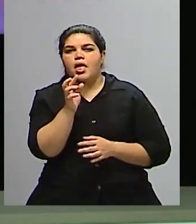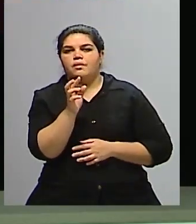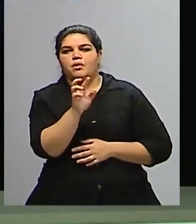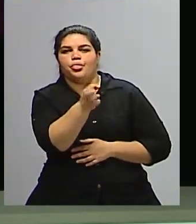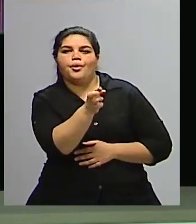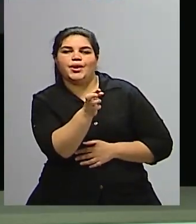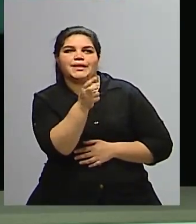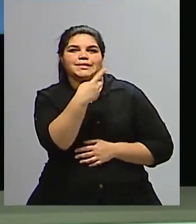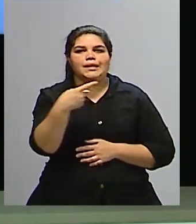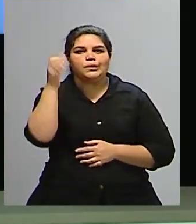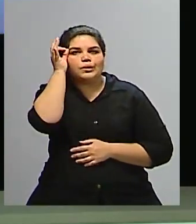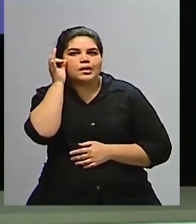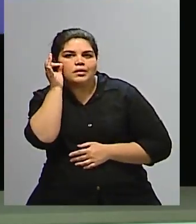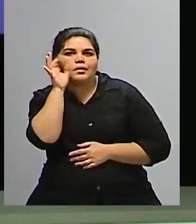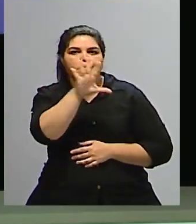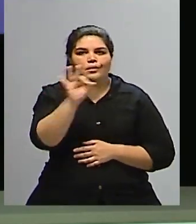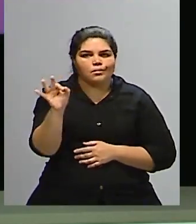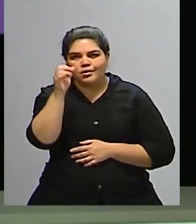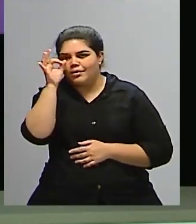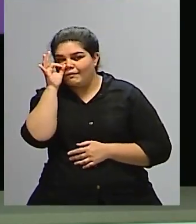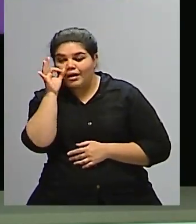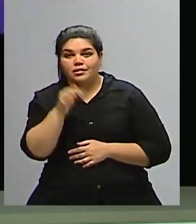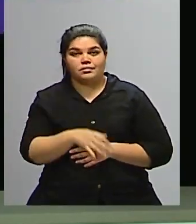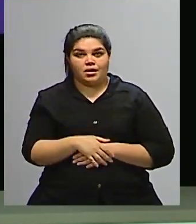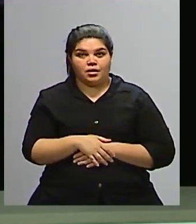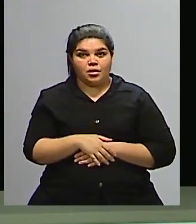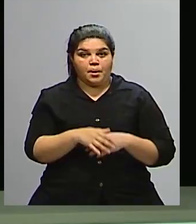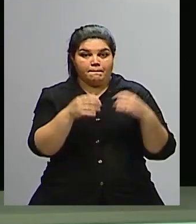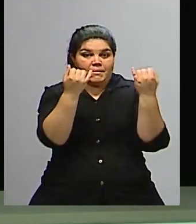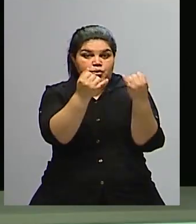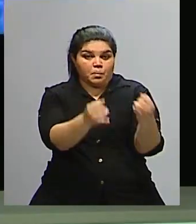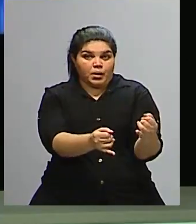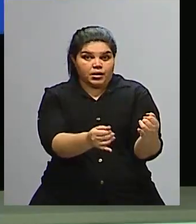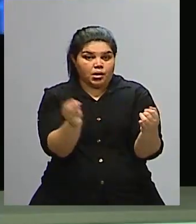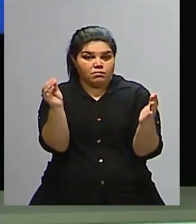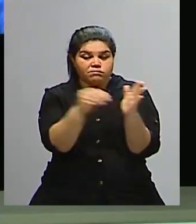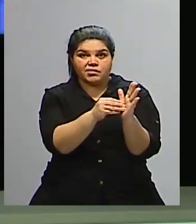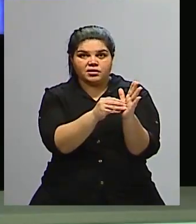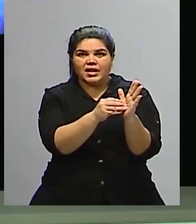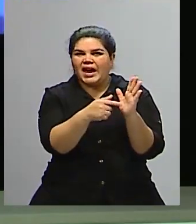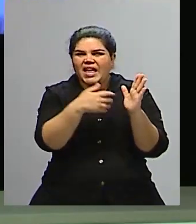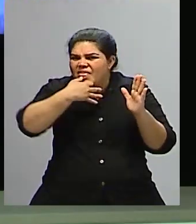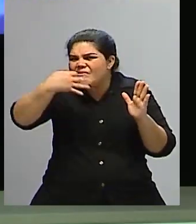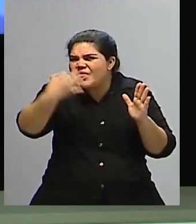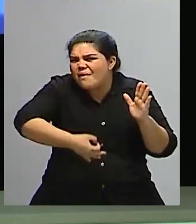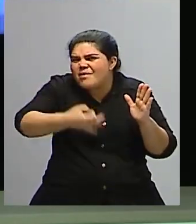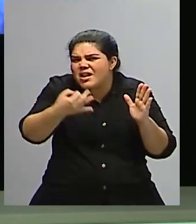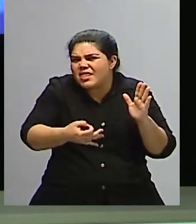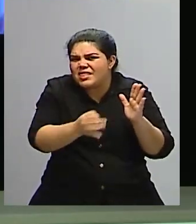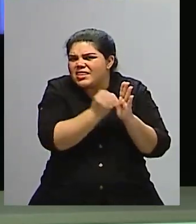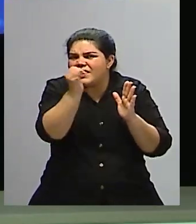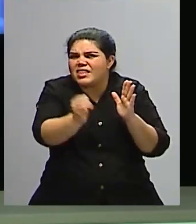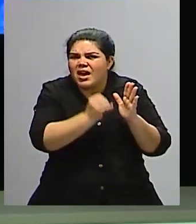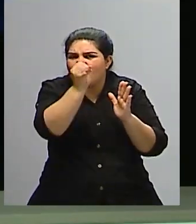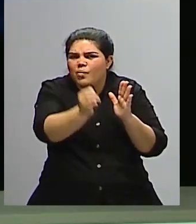o 50 o 20, lo que fuera, que es lo que estuvieron en los últimos presupuestos, es decir, si no soy sincero al momento de mostrar esas